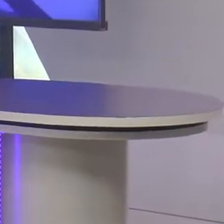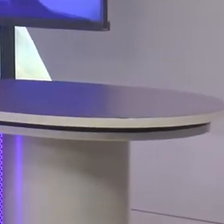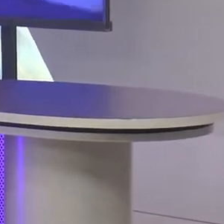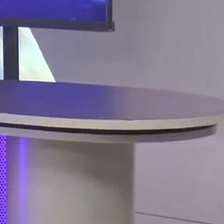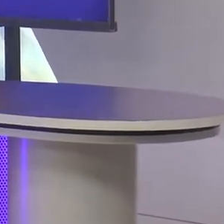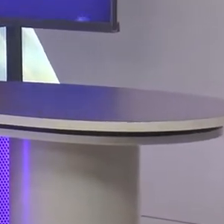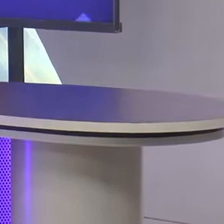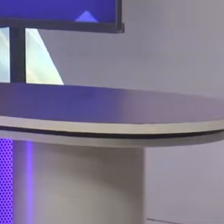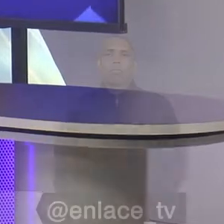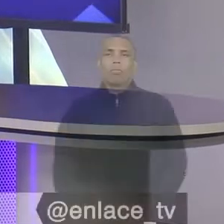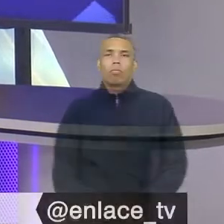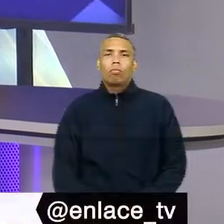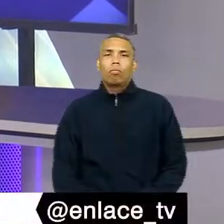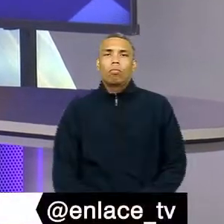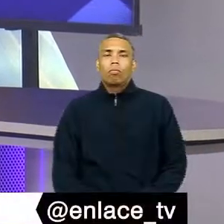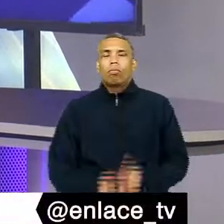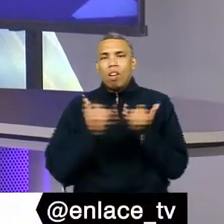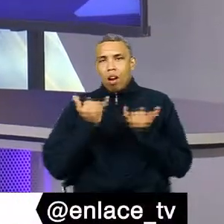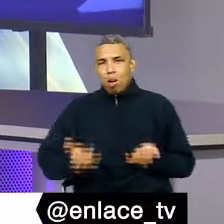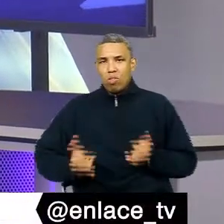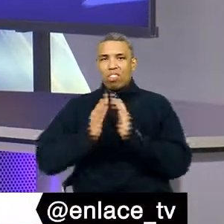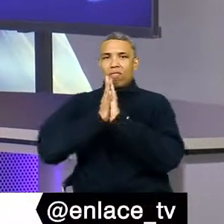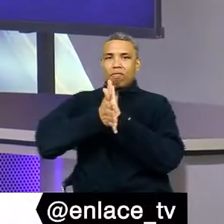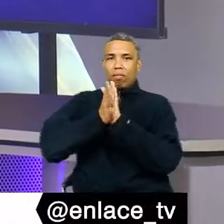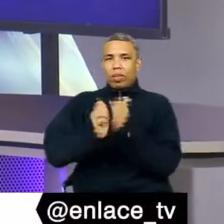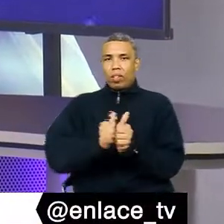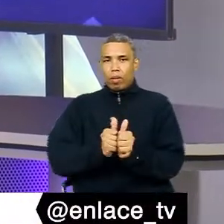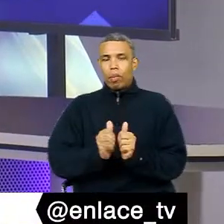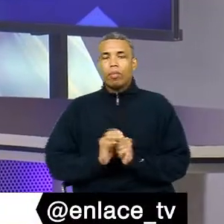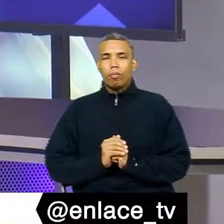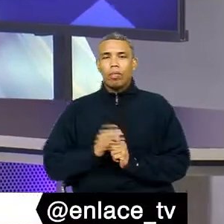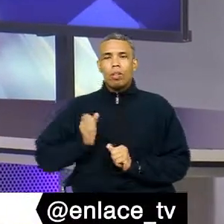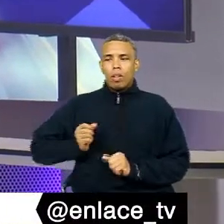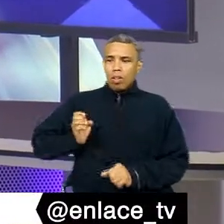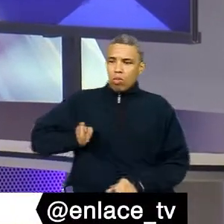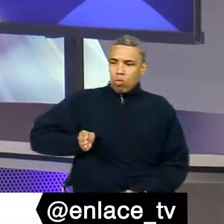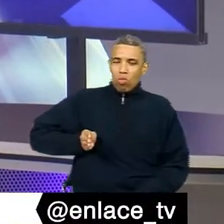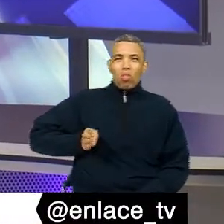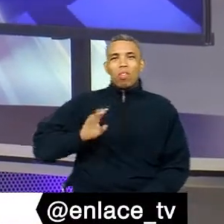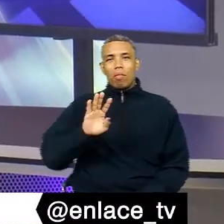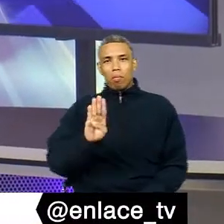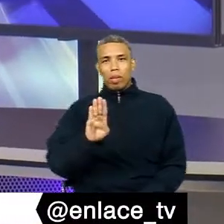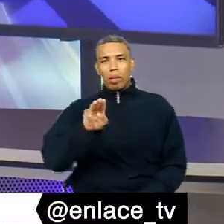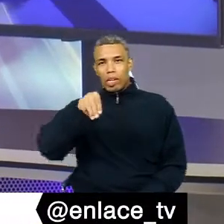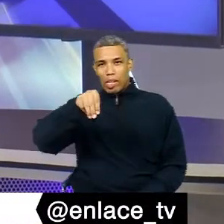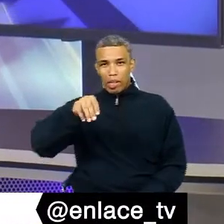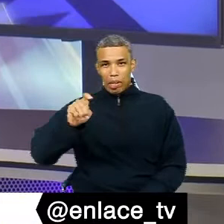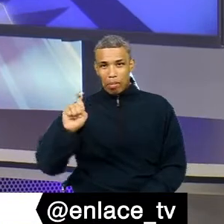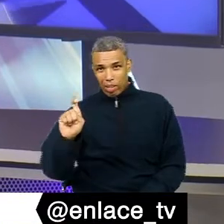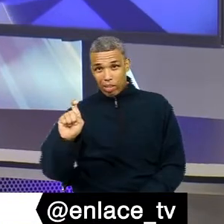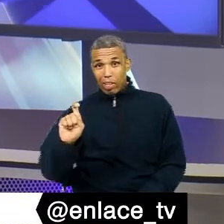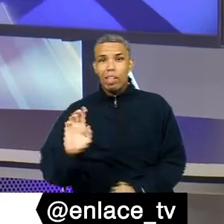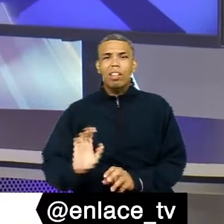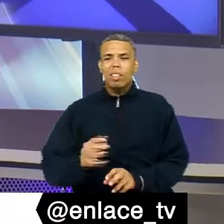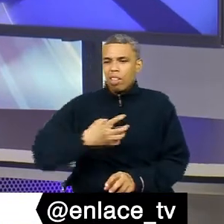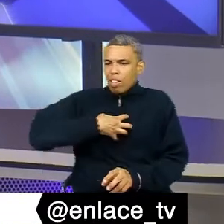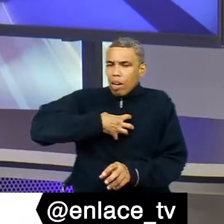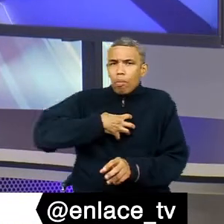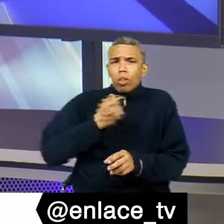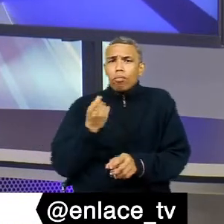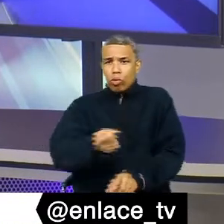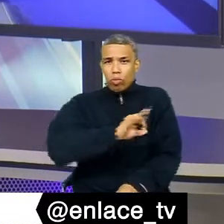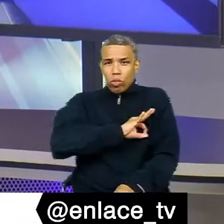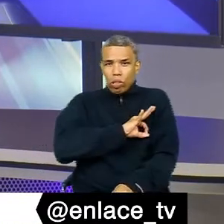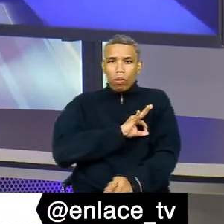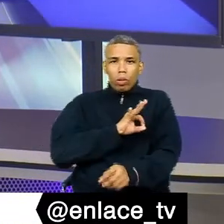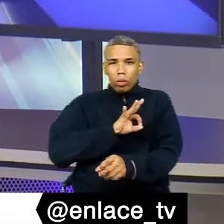Continuamos con información deportiva en Enlace Noticias. Club Caciques de BMX se prepara para válida municipal este sábado 15 de octubre.